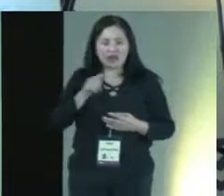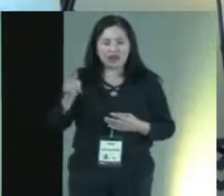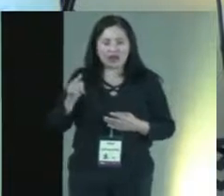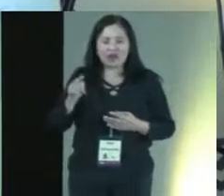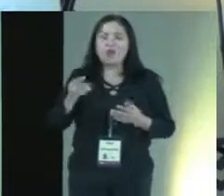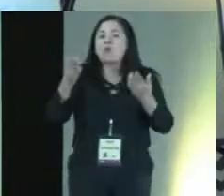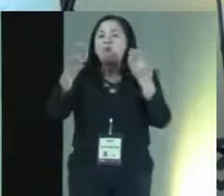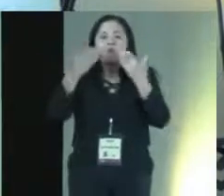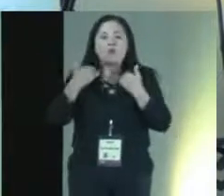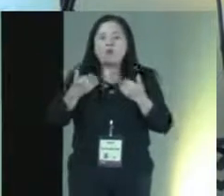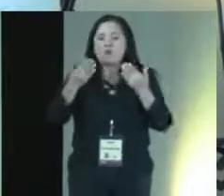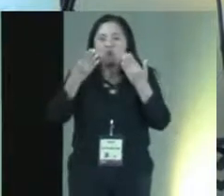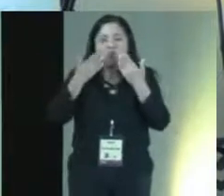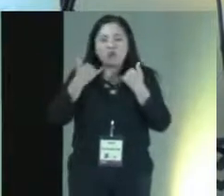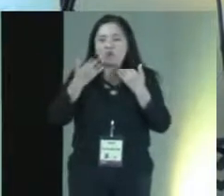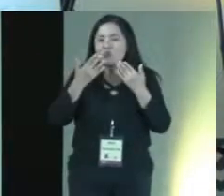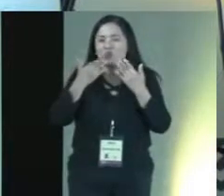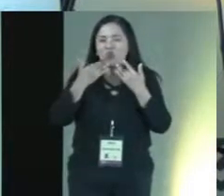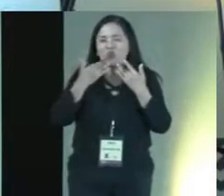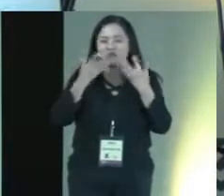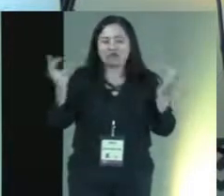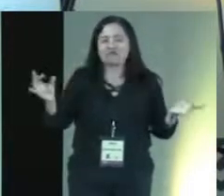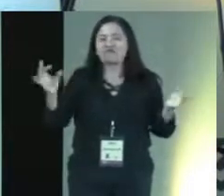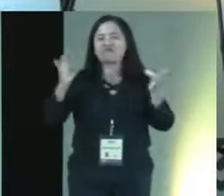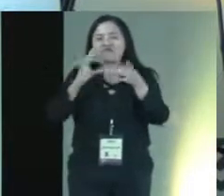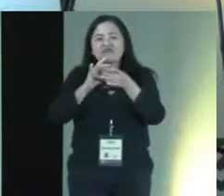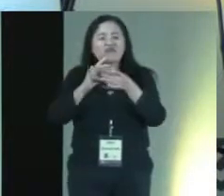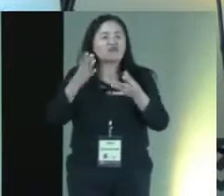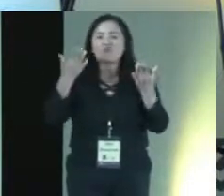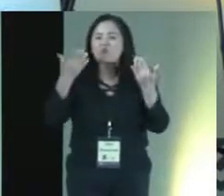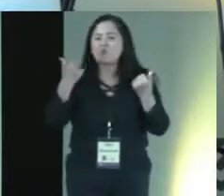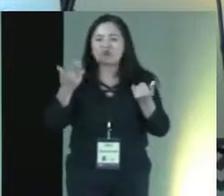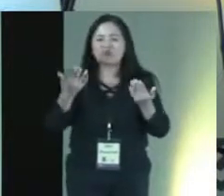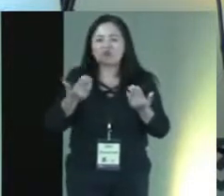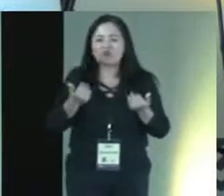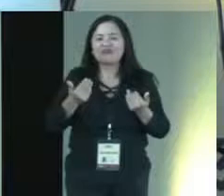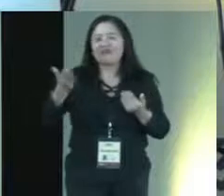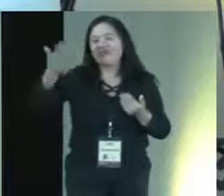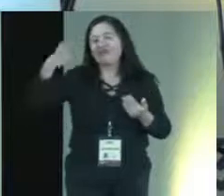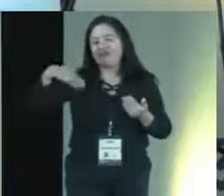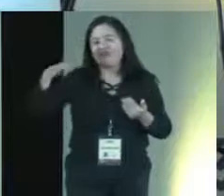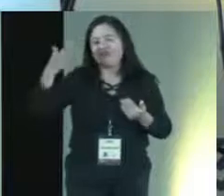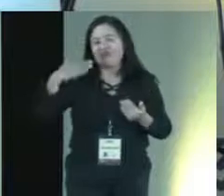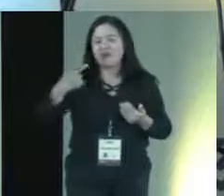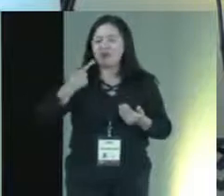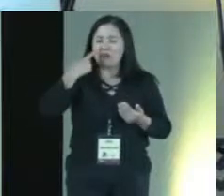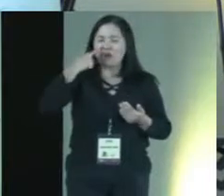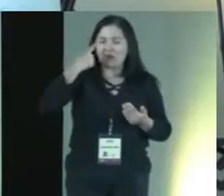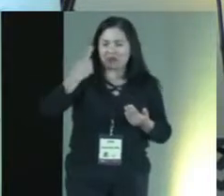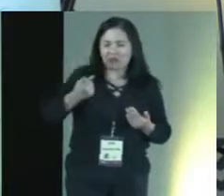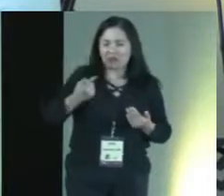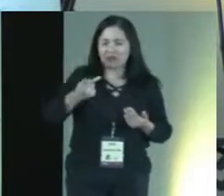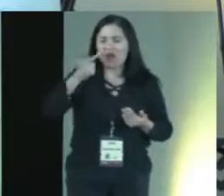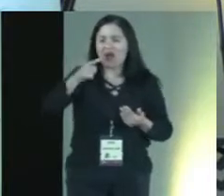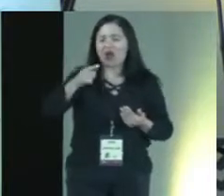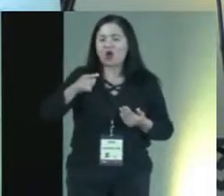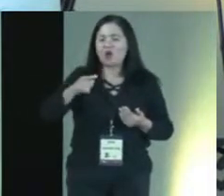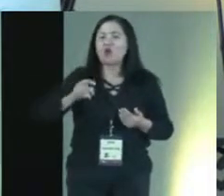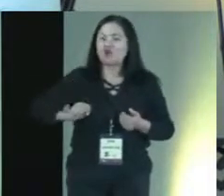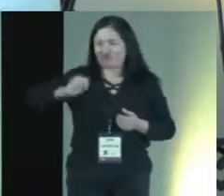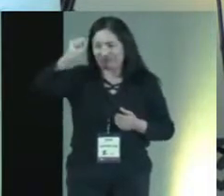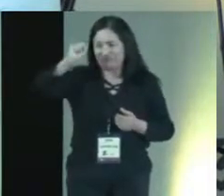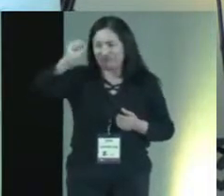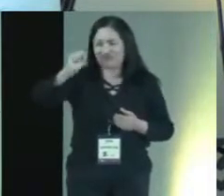construíamos desde hace décadas en México para ver de una manera holística el movimiento